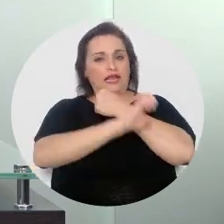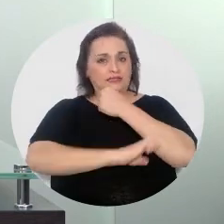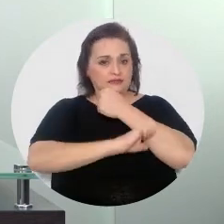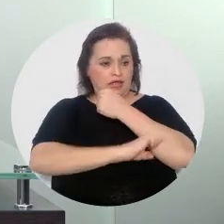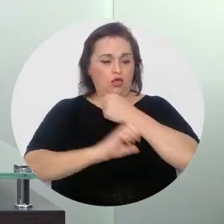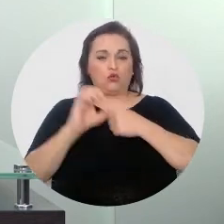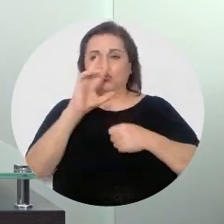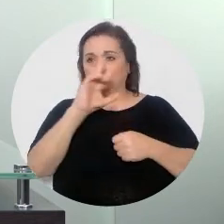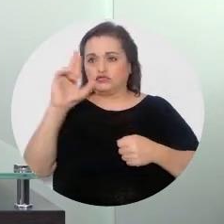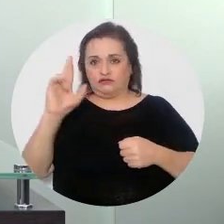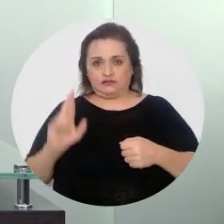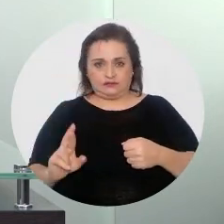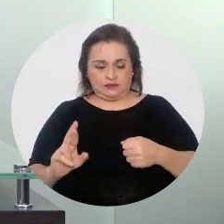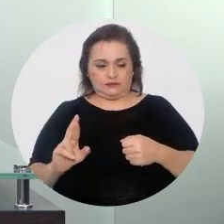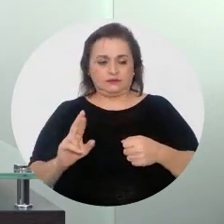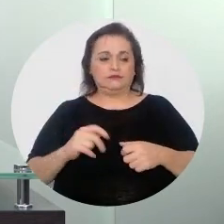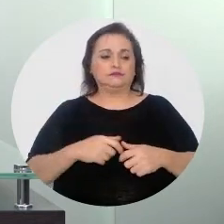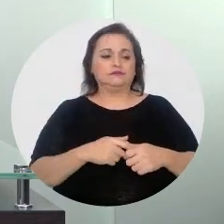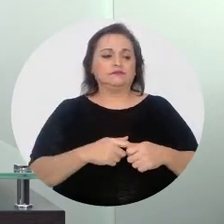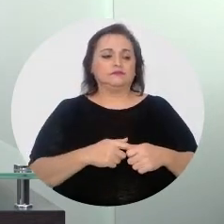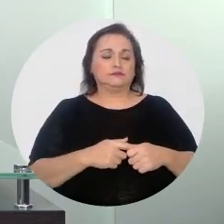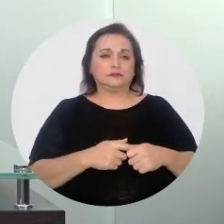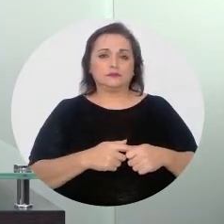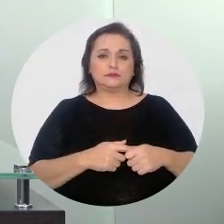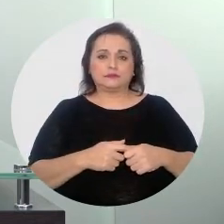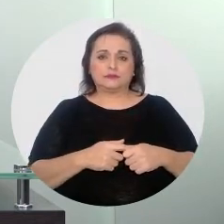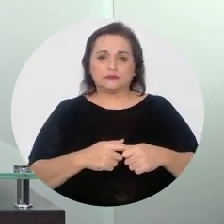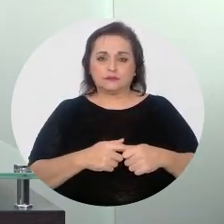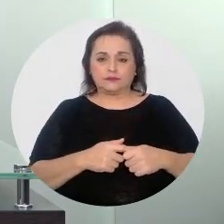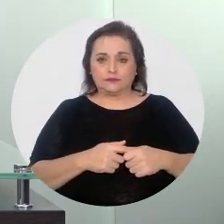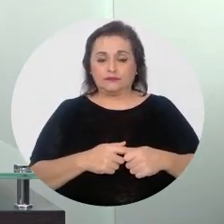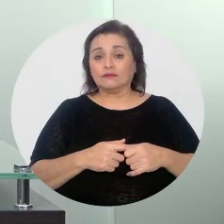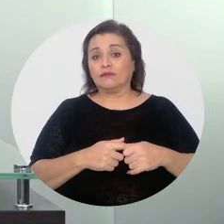recursos del Estado costarricense.